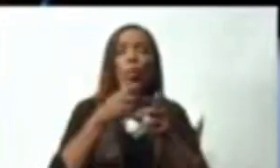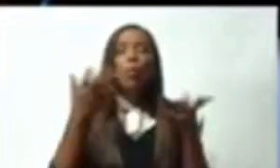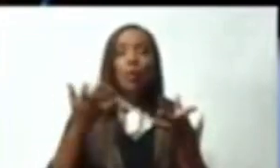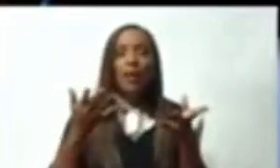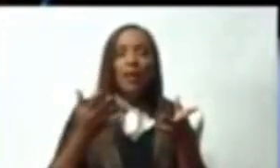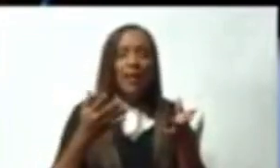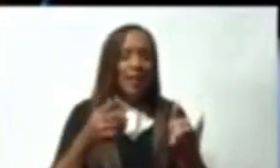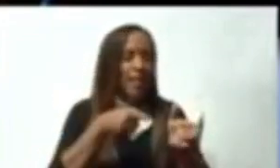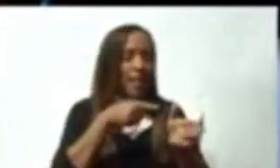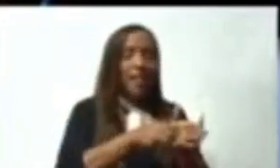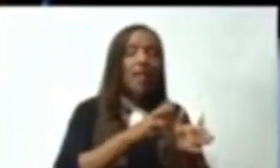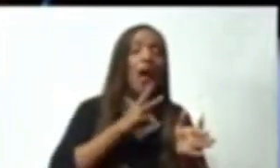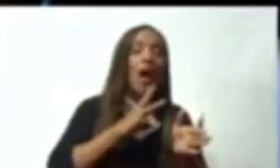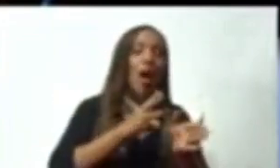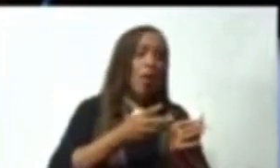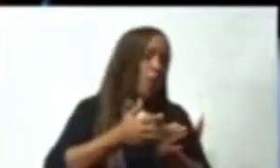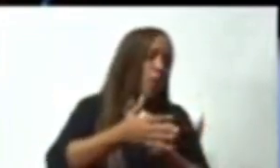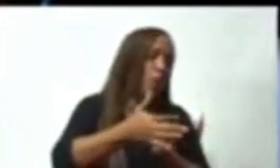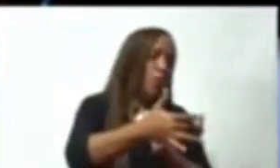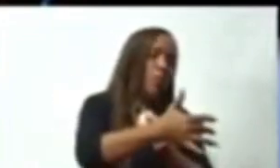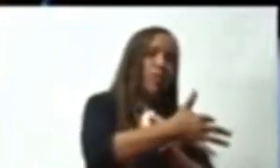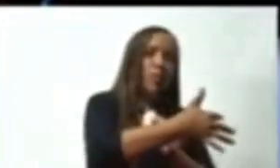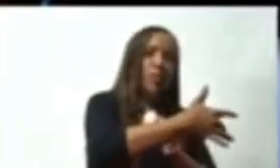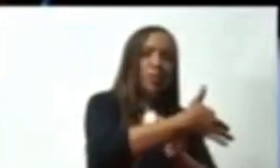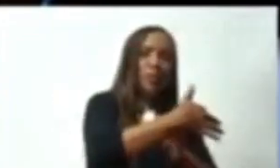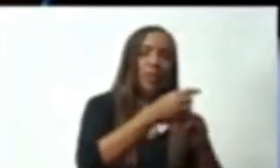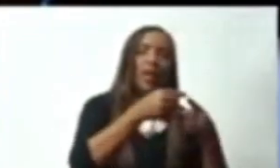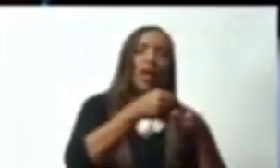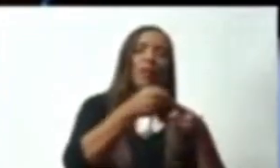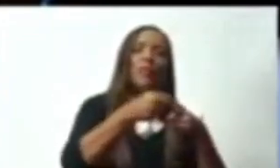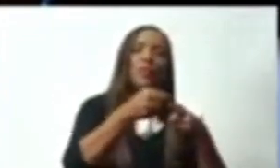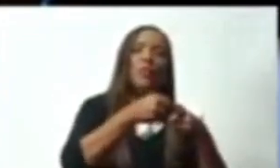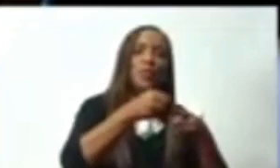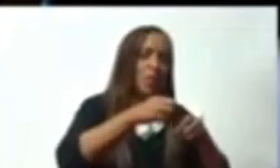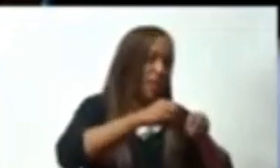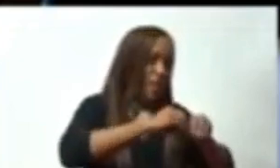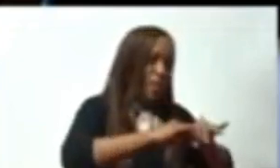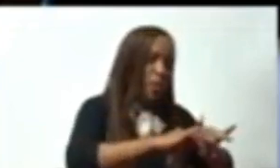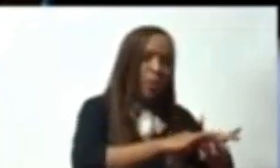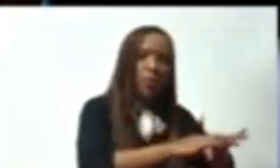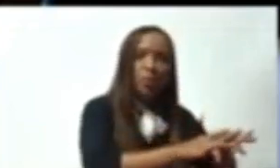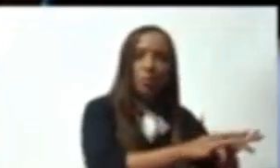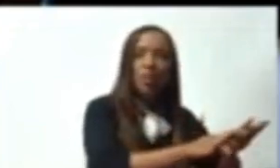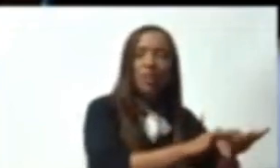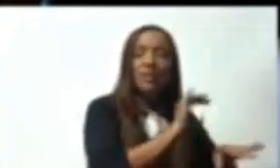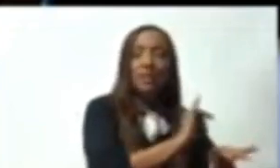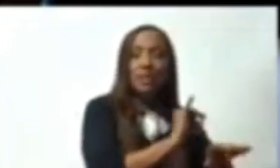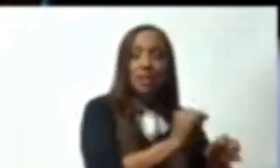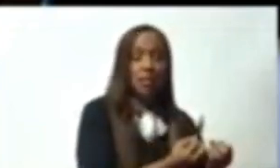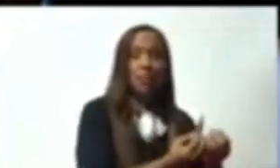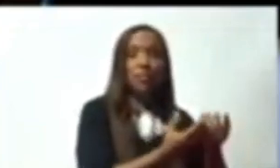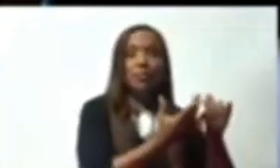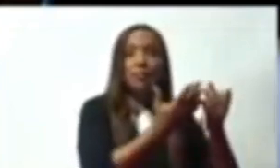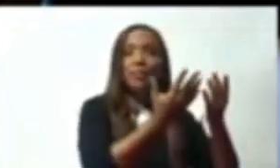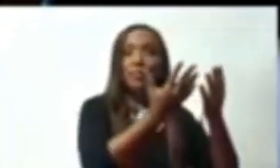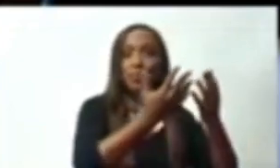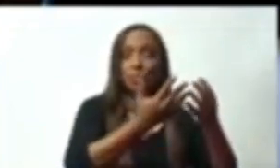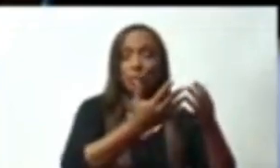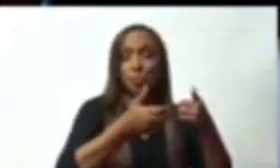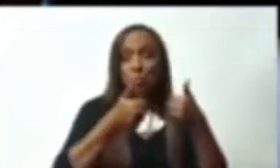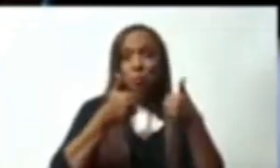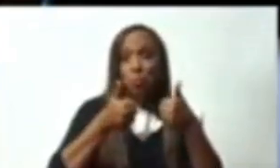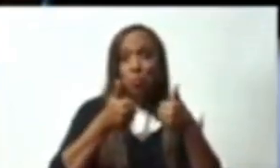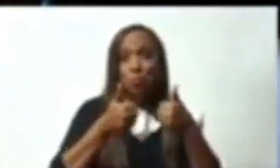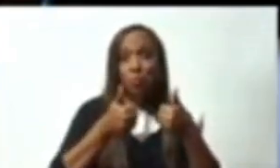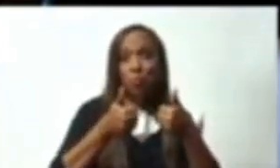puedan sembrar este importante artículo de la canasta familiar. En el mismo orden de